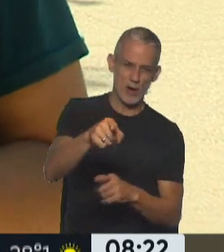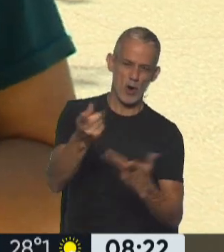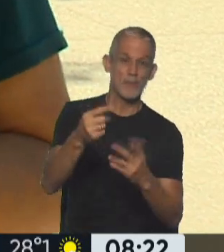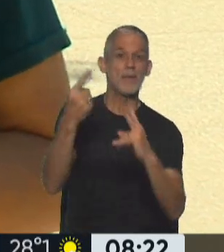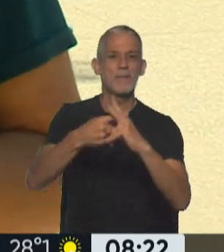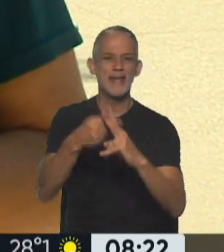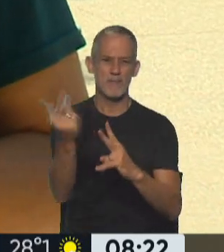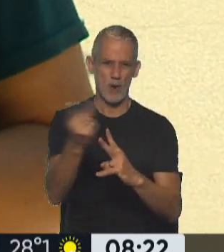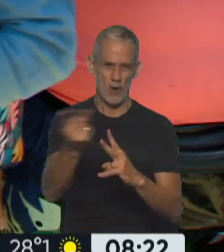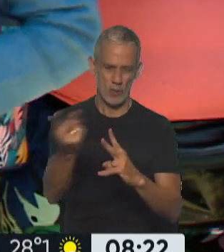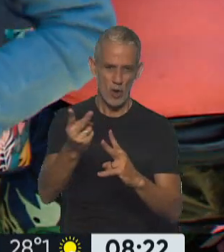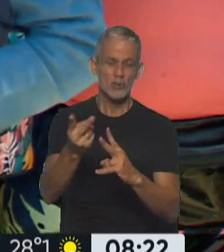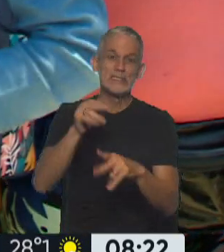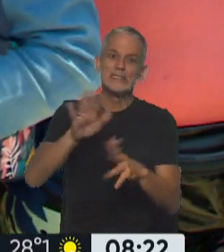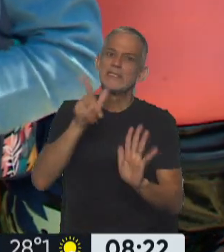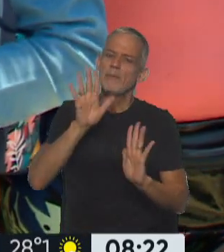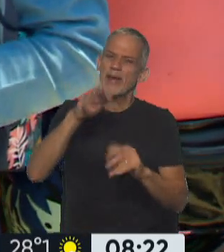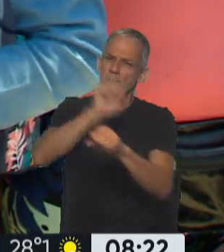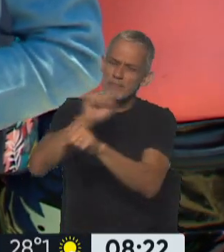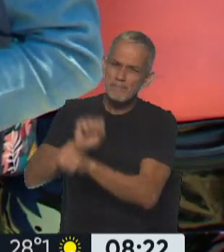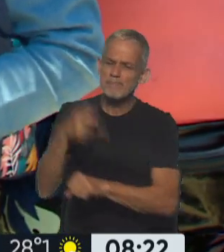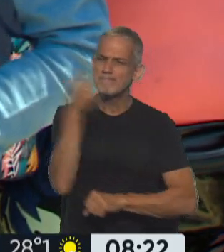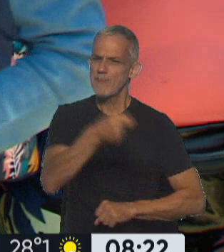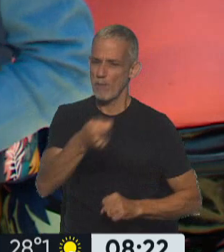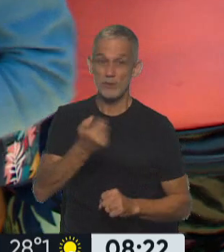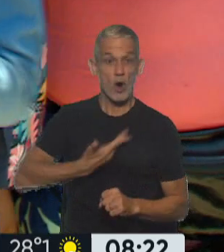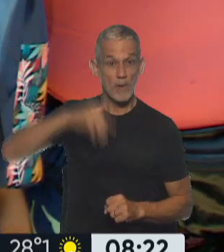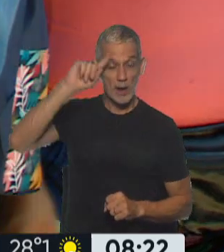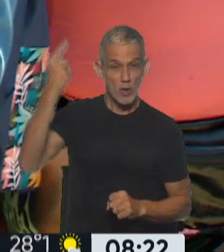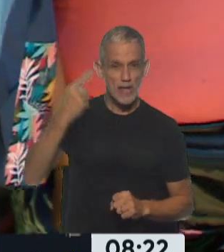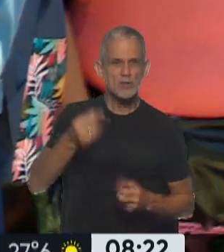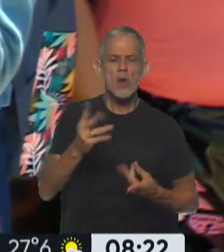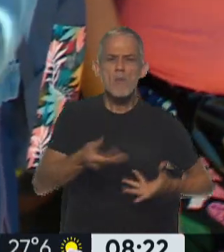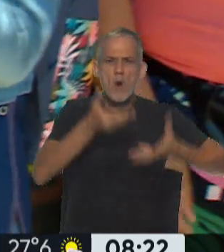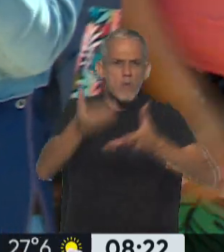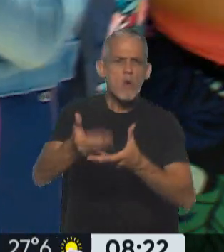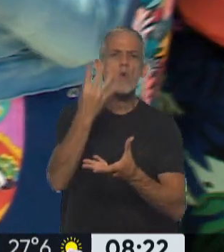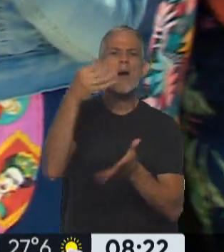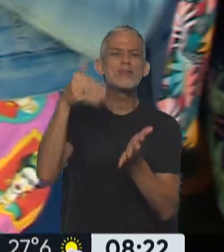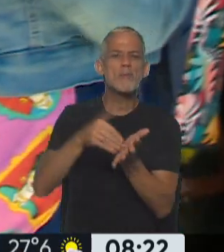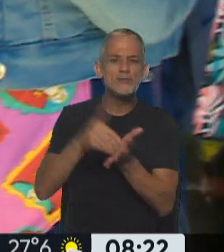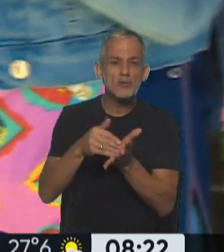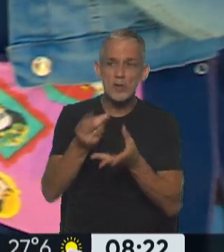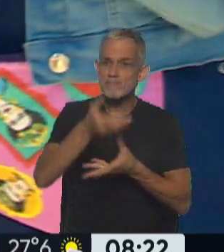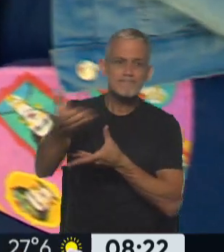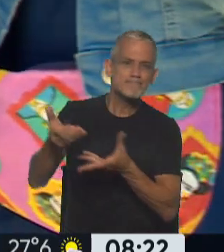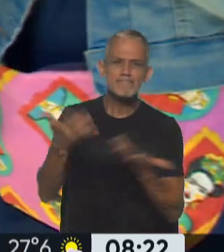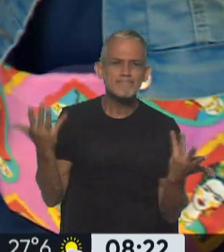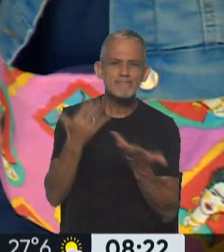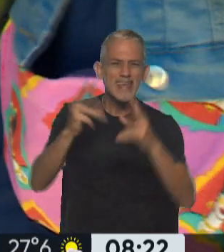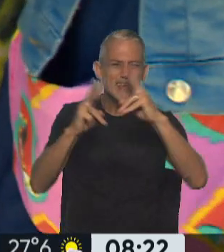primo Maximiliano, acusados por el homicidio. El gobierno nacional ofrece 4 millones de recompensa